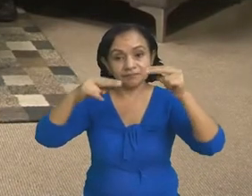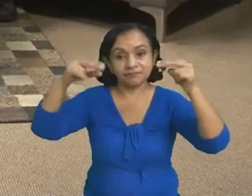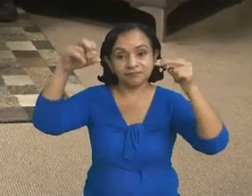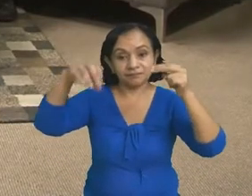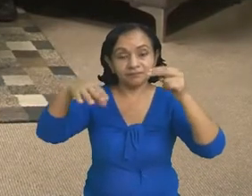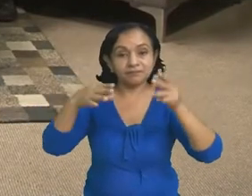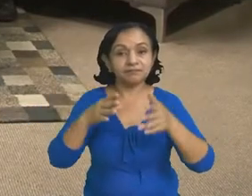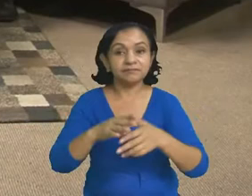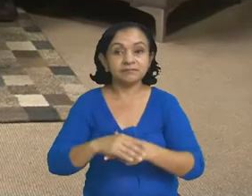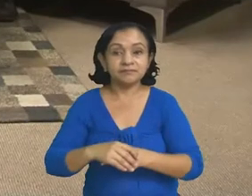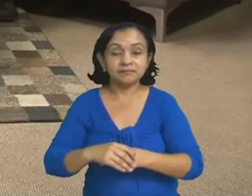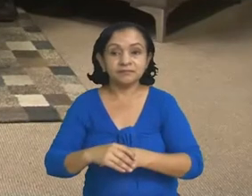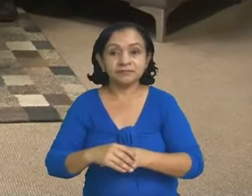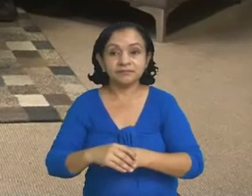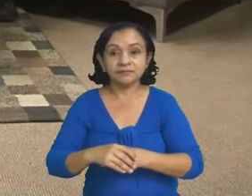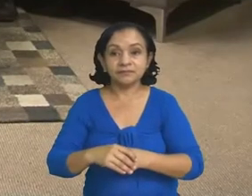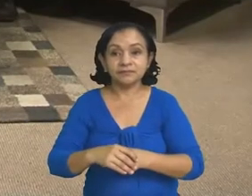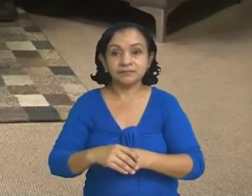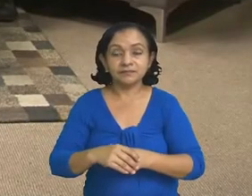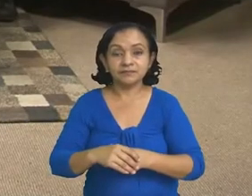subestación